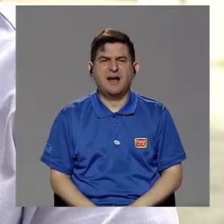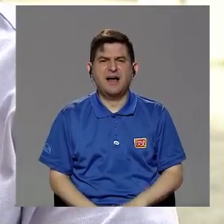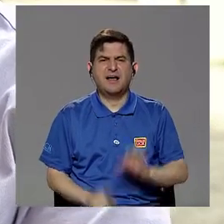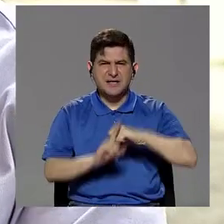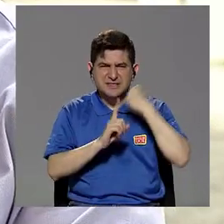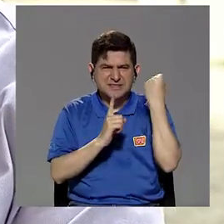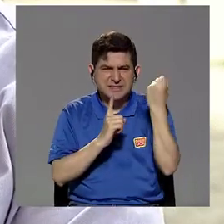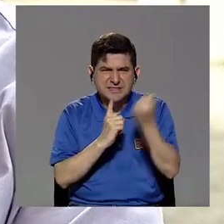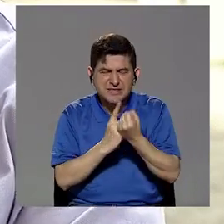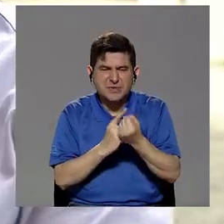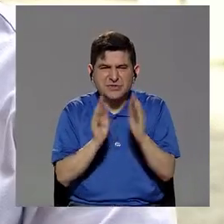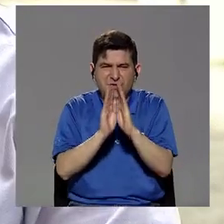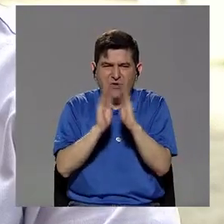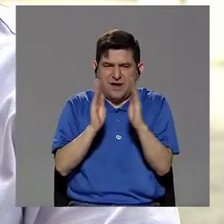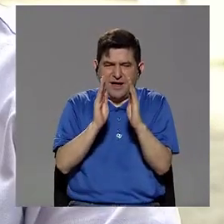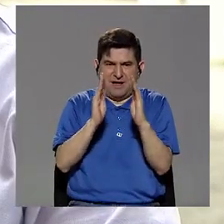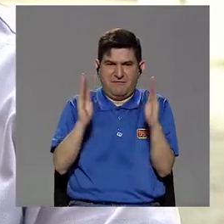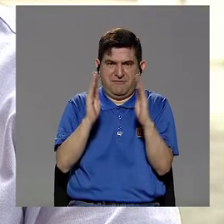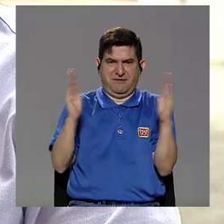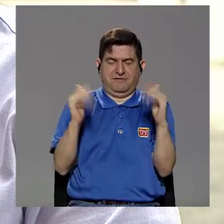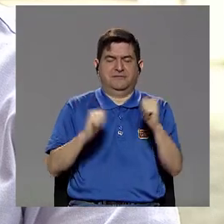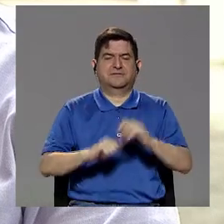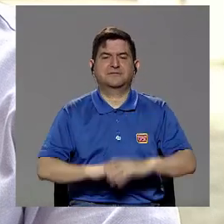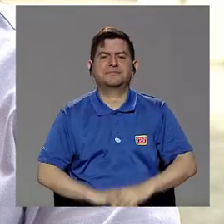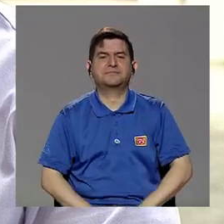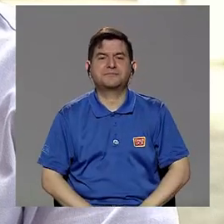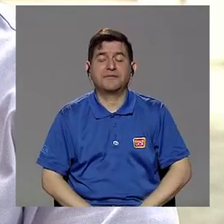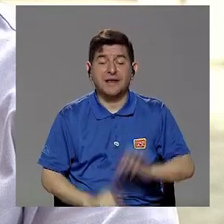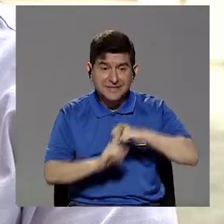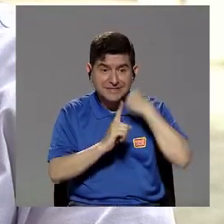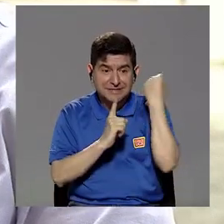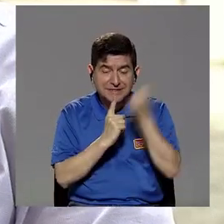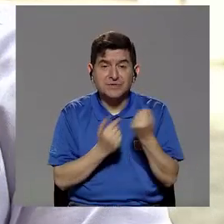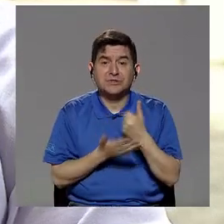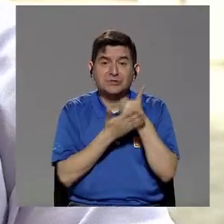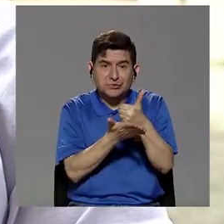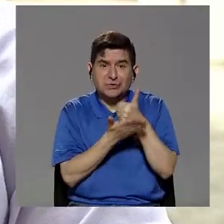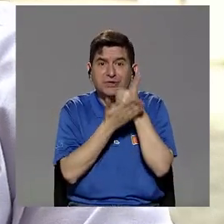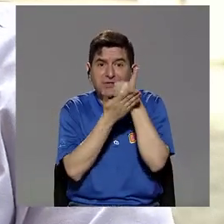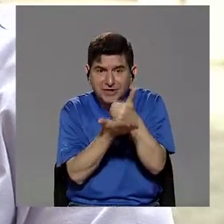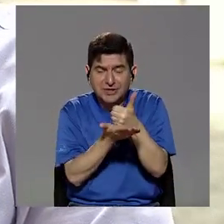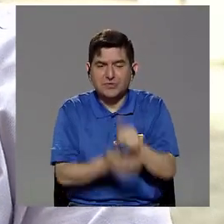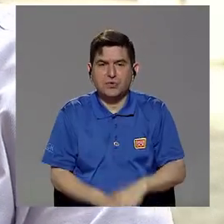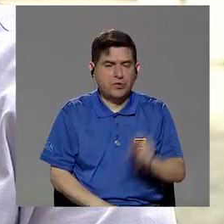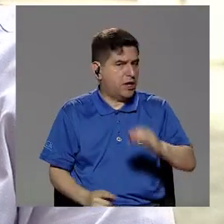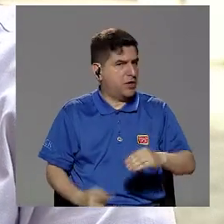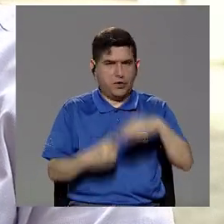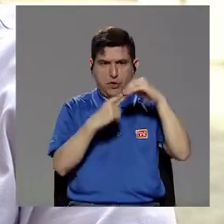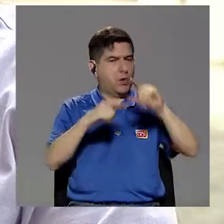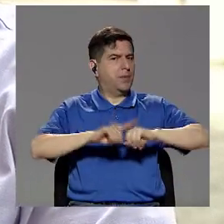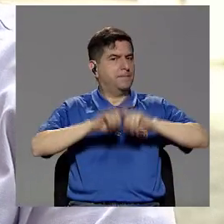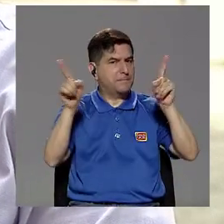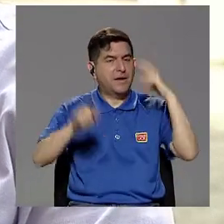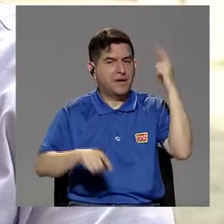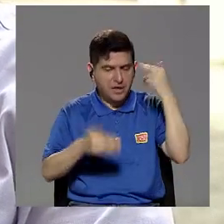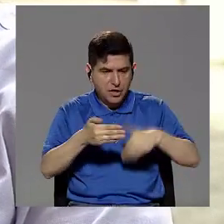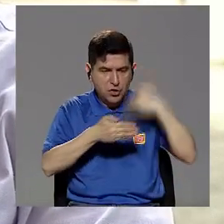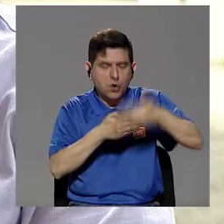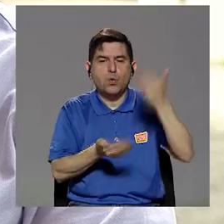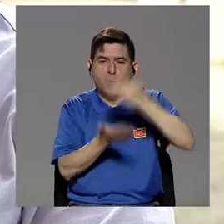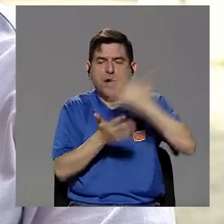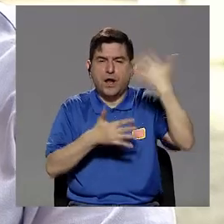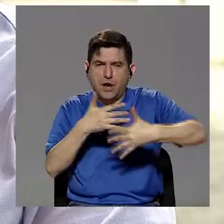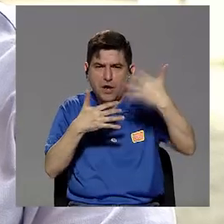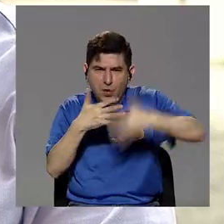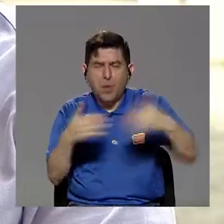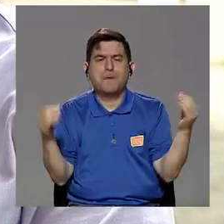empieza la menopausia, se abre un poquitito la uretra, ¿verdad? Uh-huh. Eso es un factor que contribuye a, o sea, no es la causa principal, pero por eso, después de la